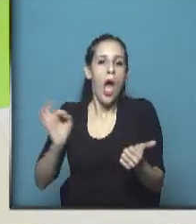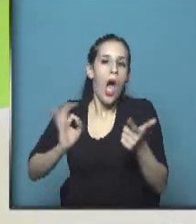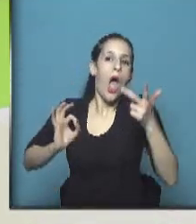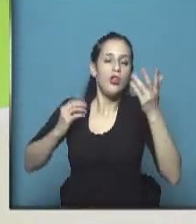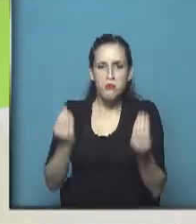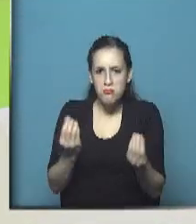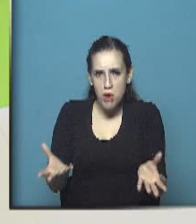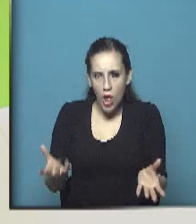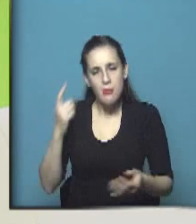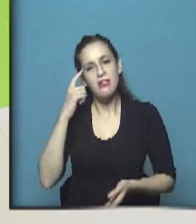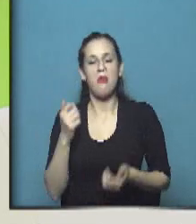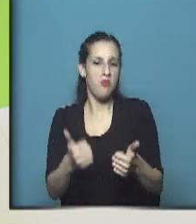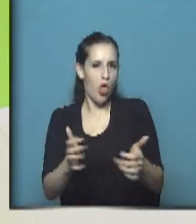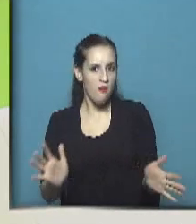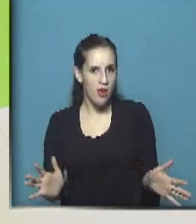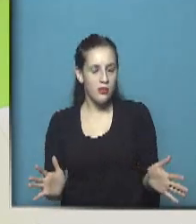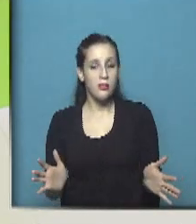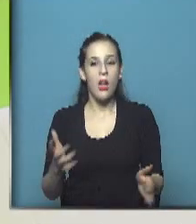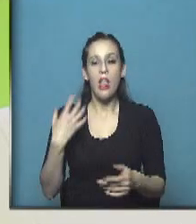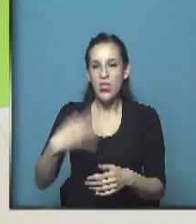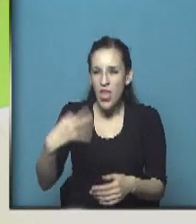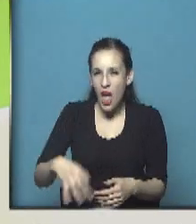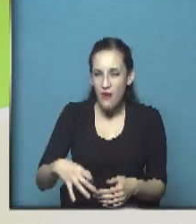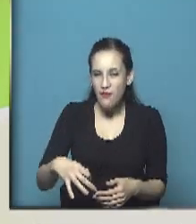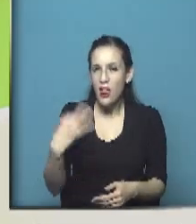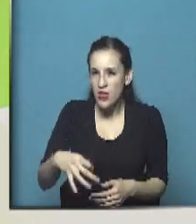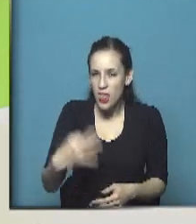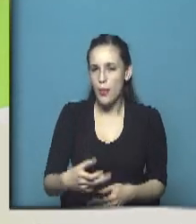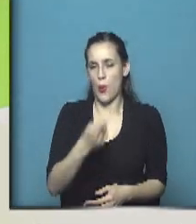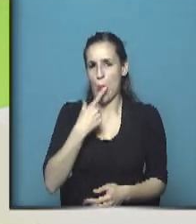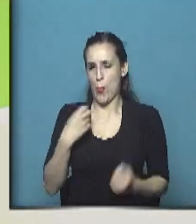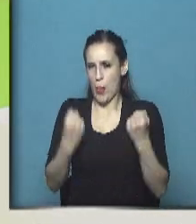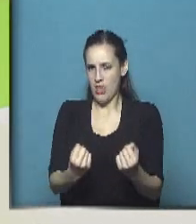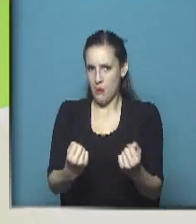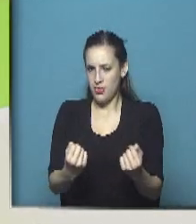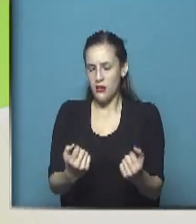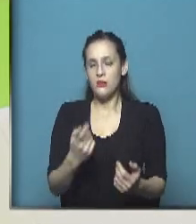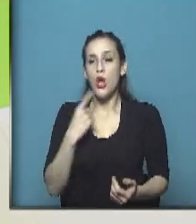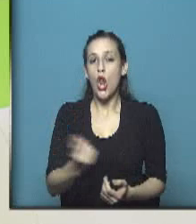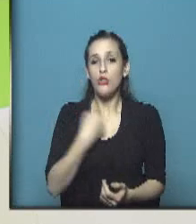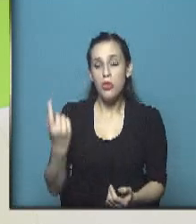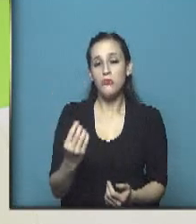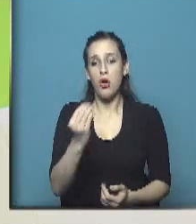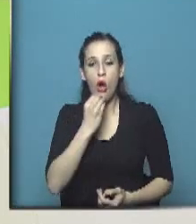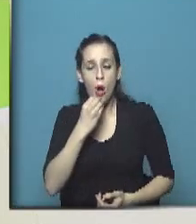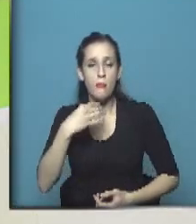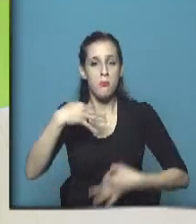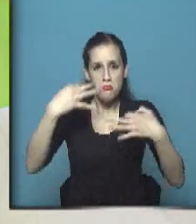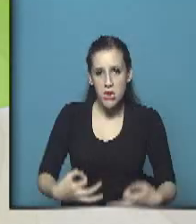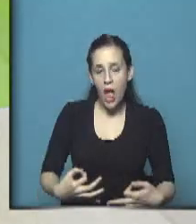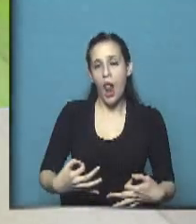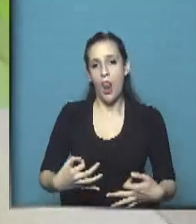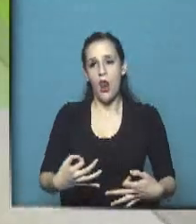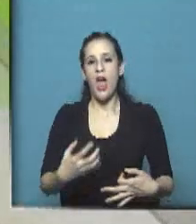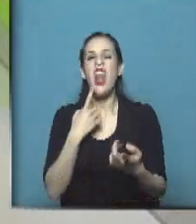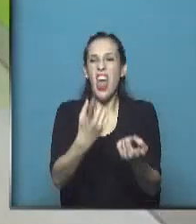por más de que no pase nada? ¿Hay necesidad de usar suplementos vitamínicos? Nosotros, si tenemos una dieta saludable,